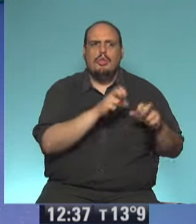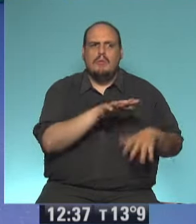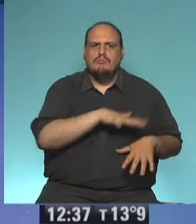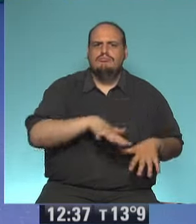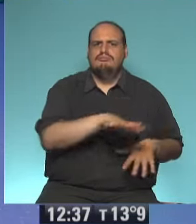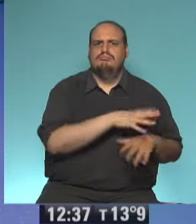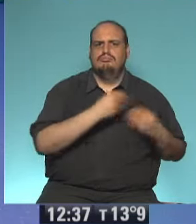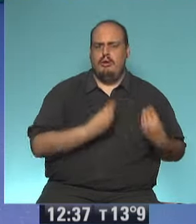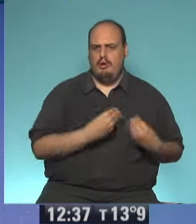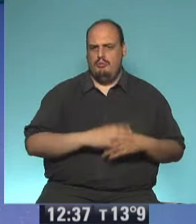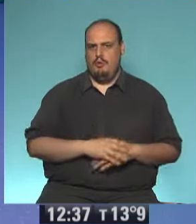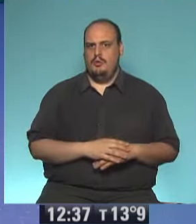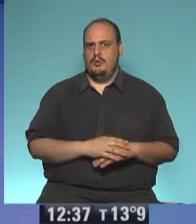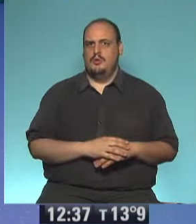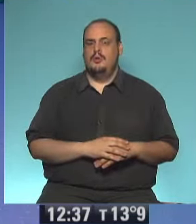a quiénes se está